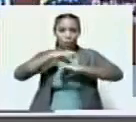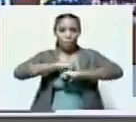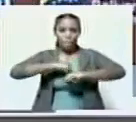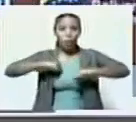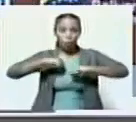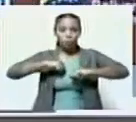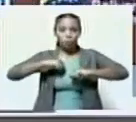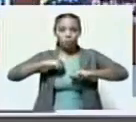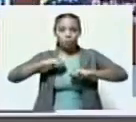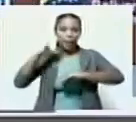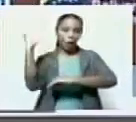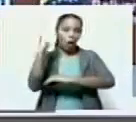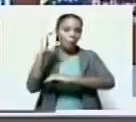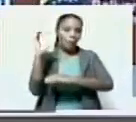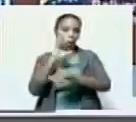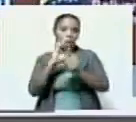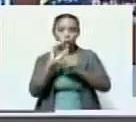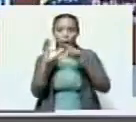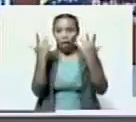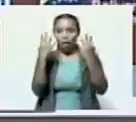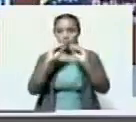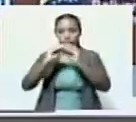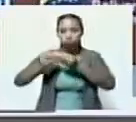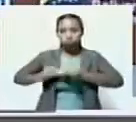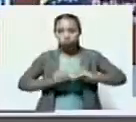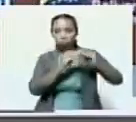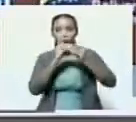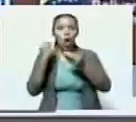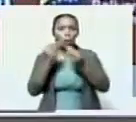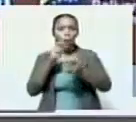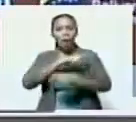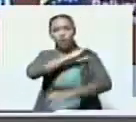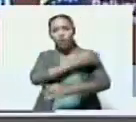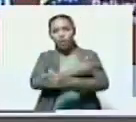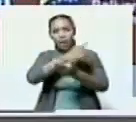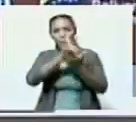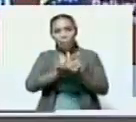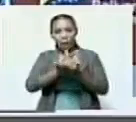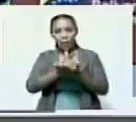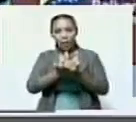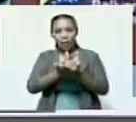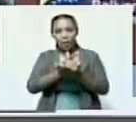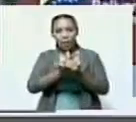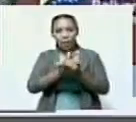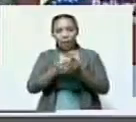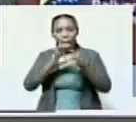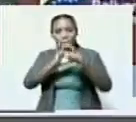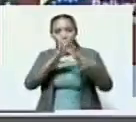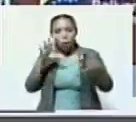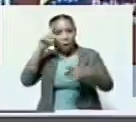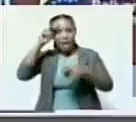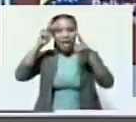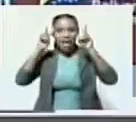fabricación colombiana, cómo la Fuerza Armada ha venido desactivando y